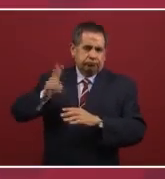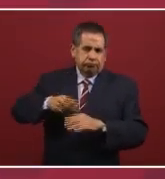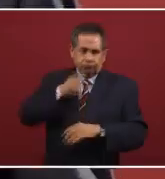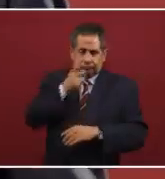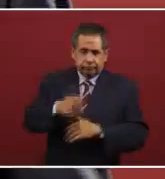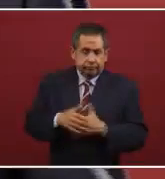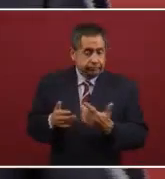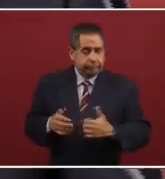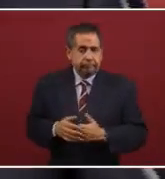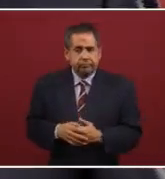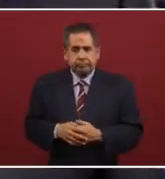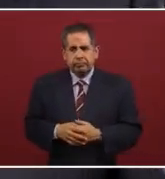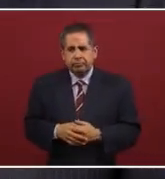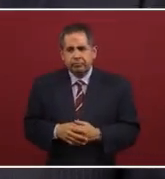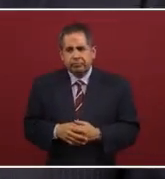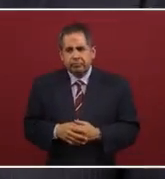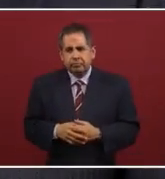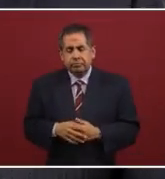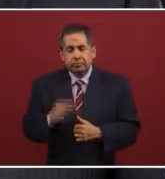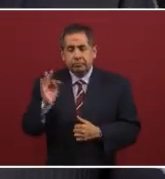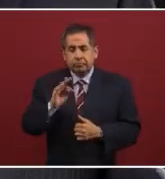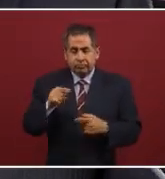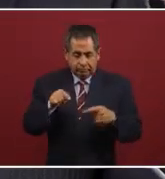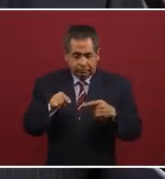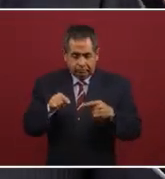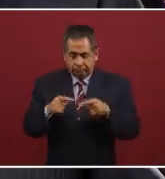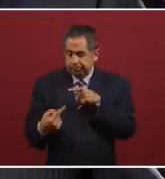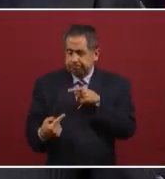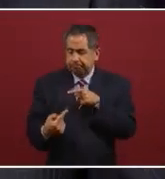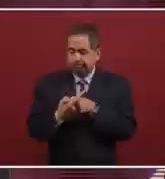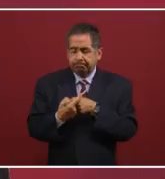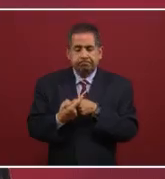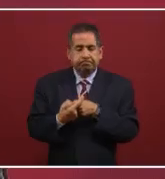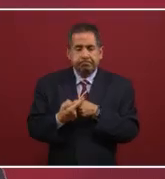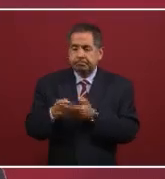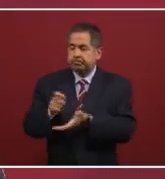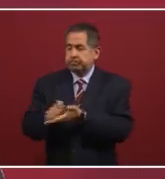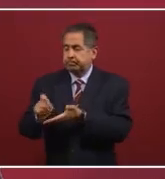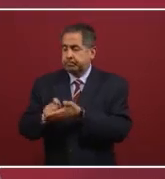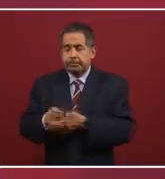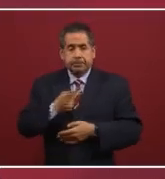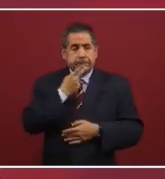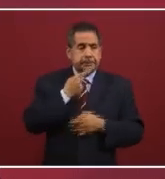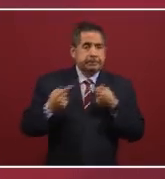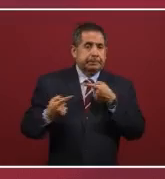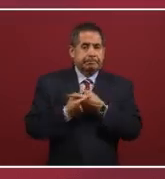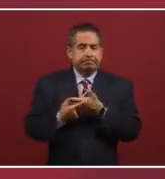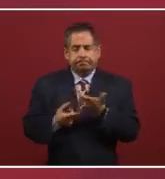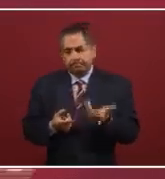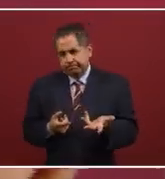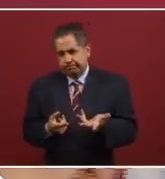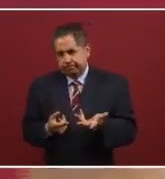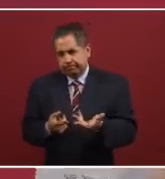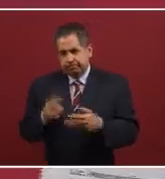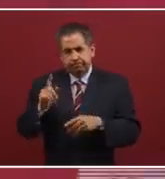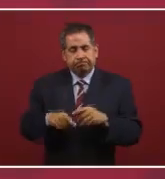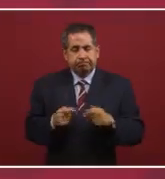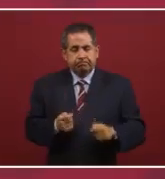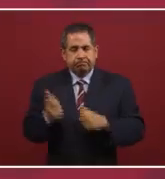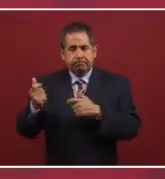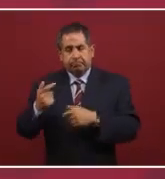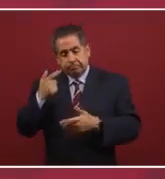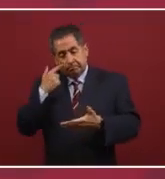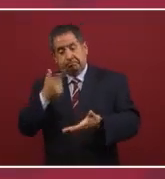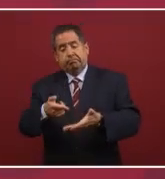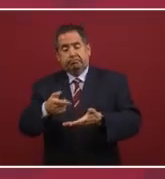Imagínense si yo no fuese congruente, ya me hubiesen sacado. Mire lo